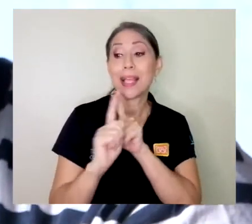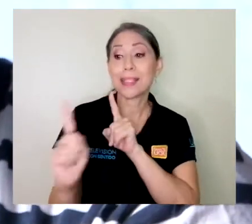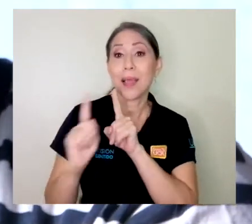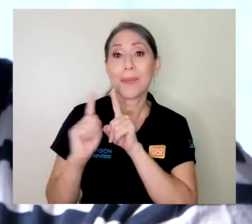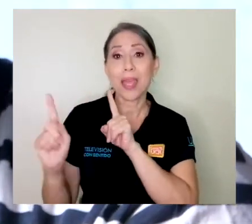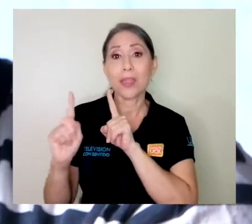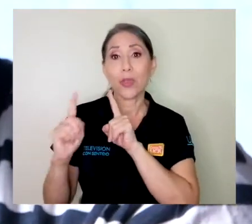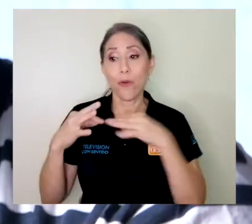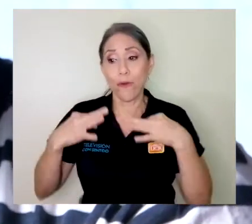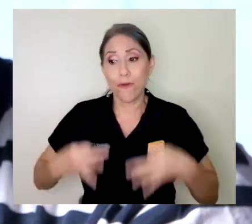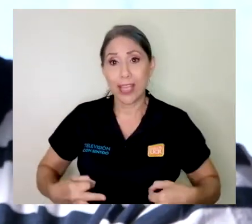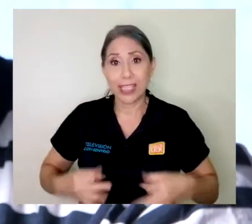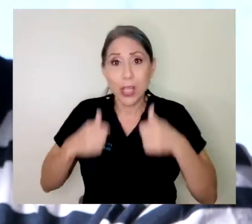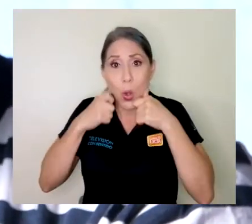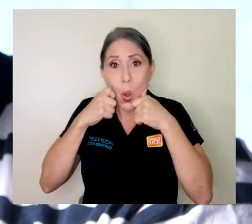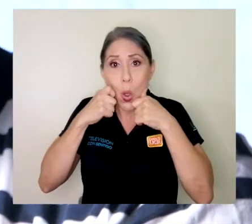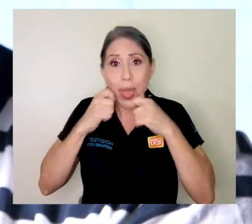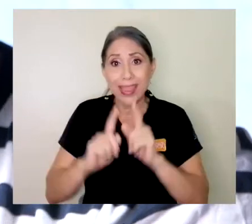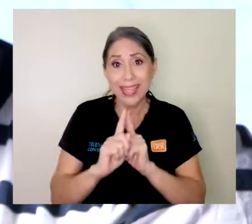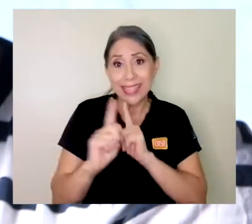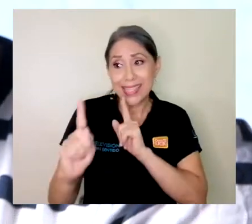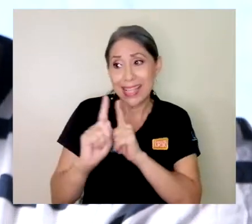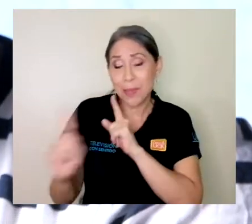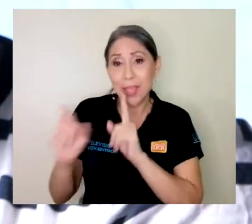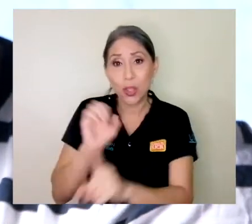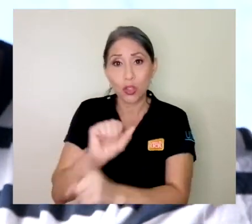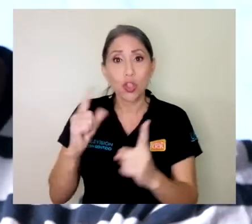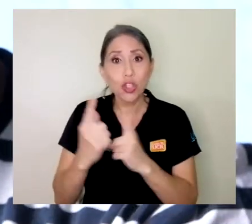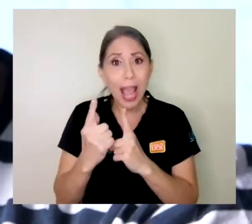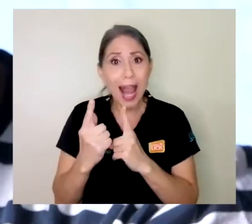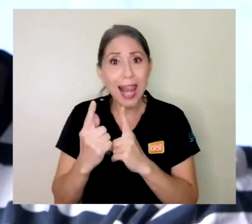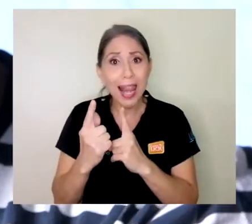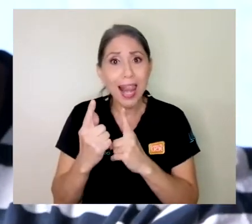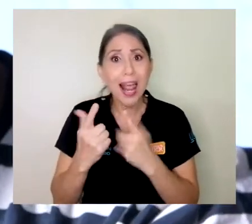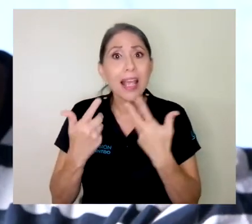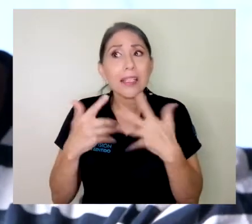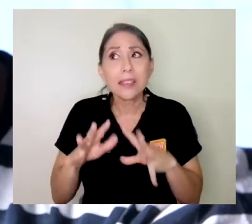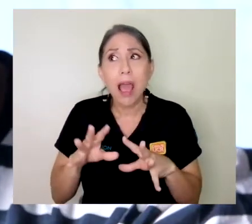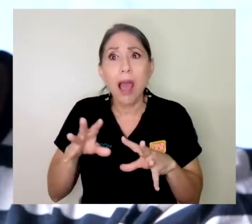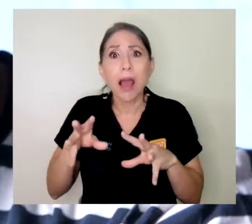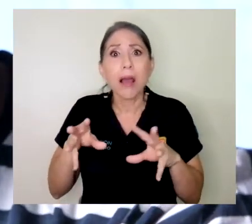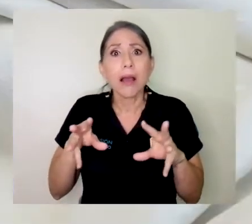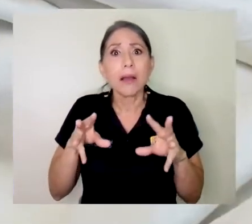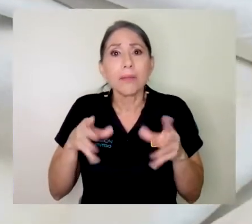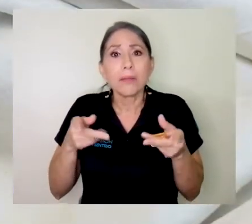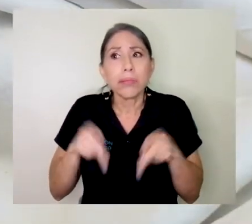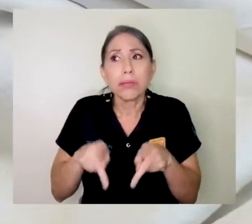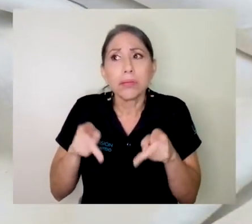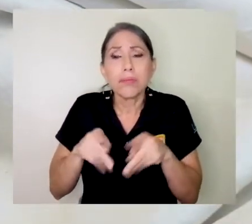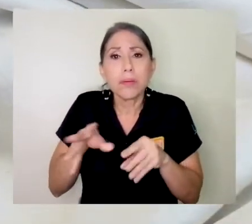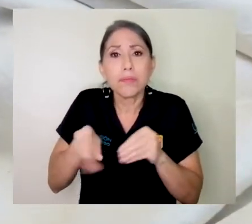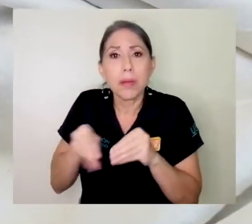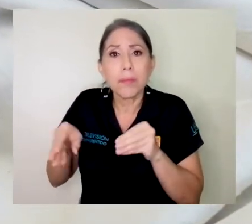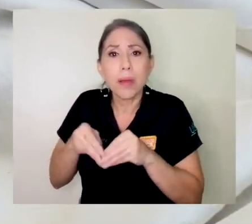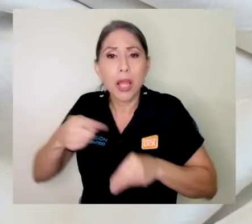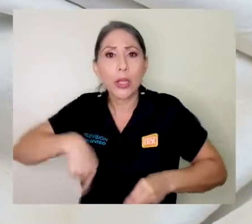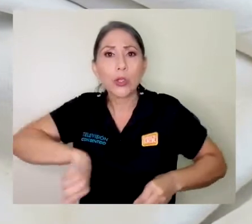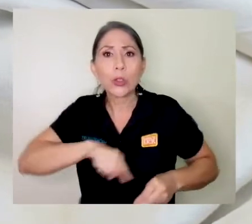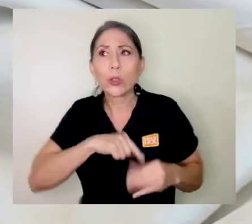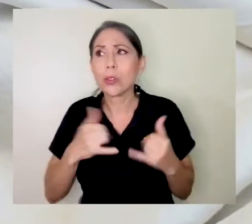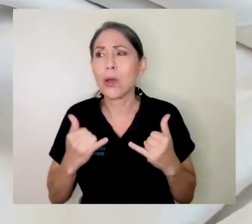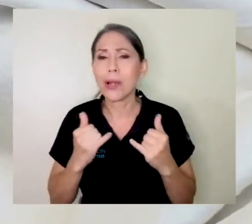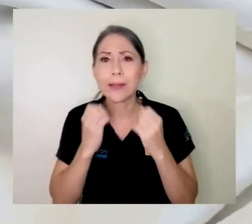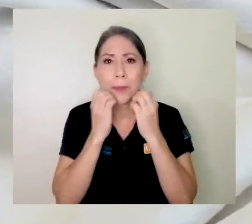social, vamos a ver, se nos ha venido acumulando. Eso nos ha acumulado ansias, ansiedad,